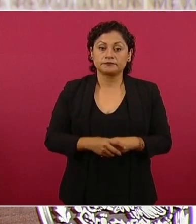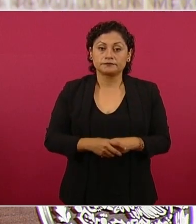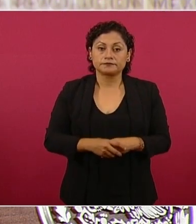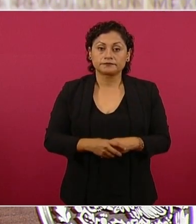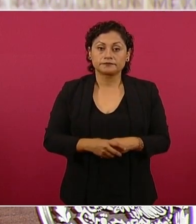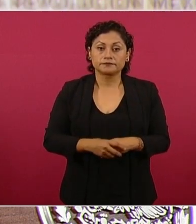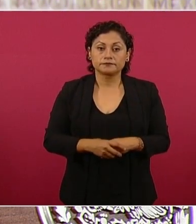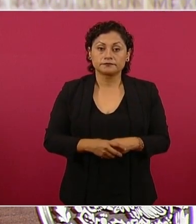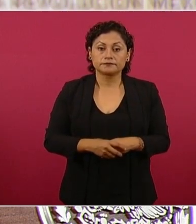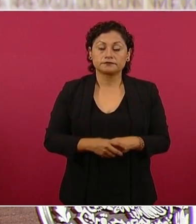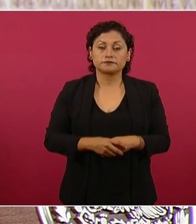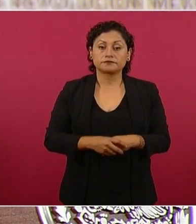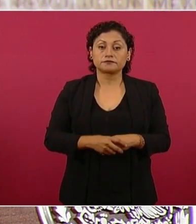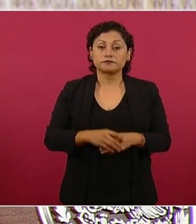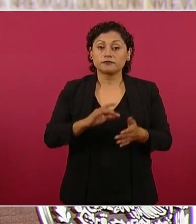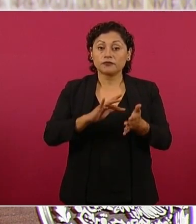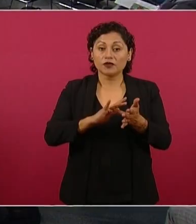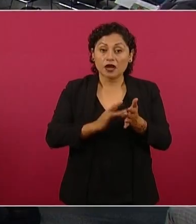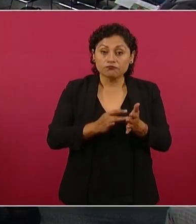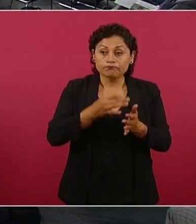no falten los medicamentos,